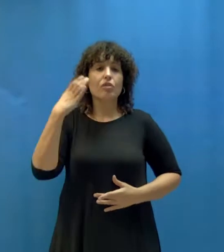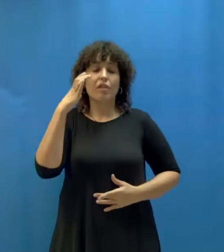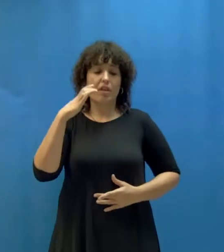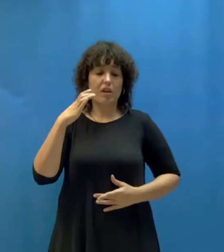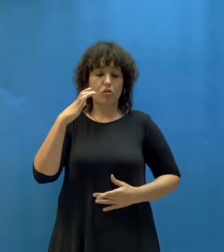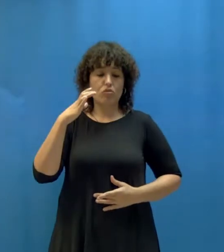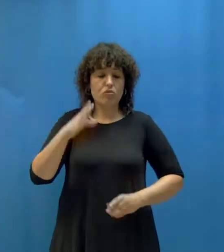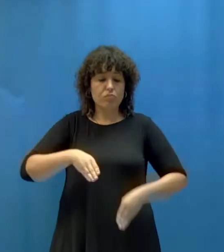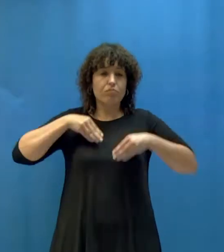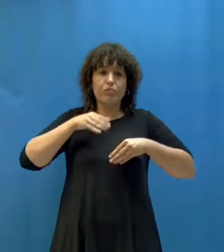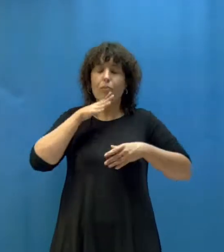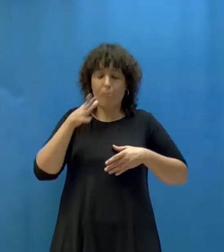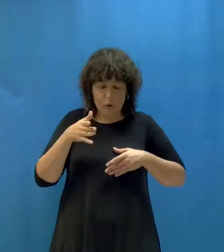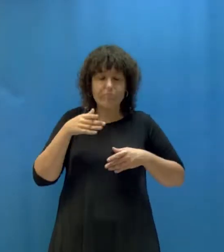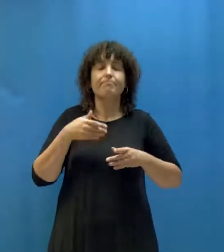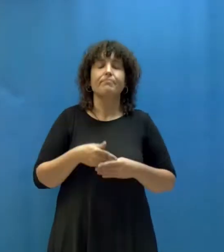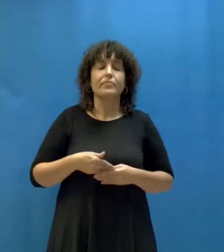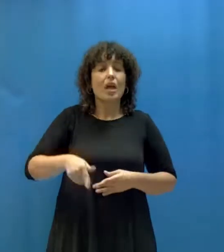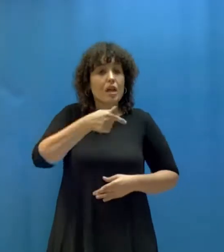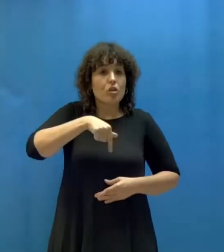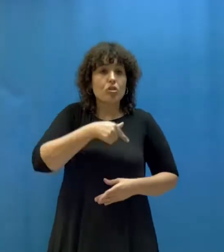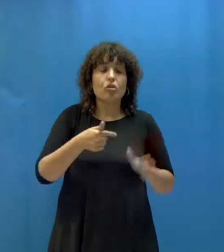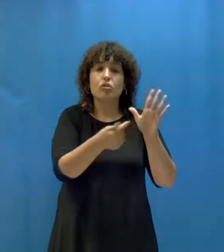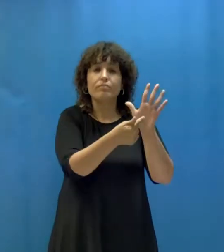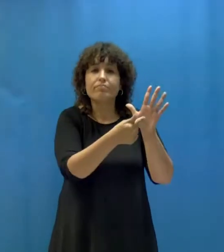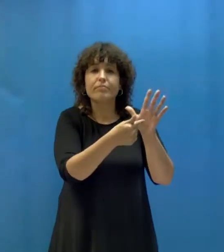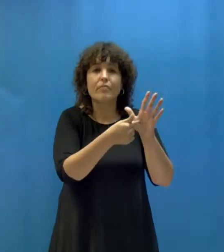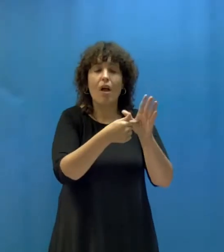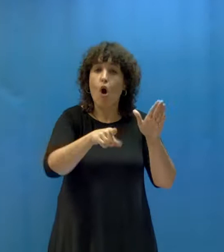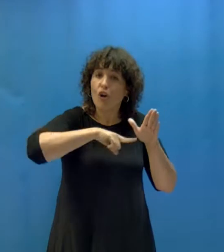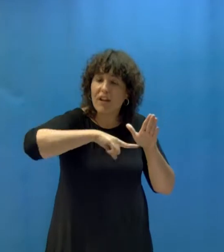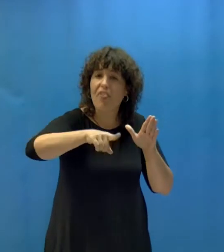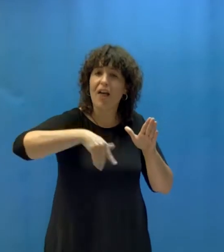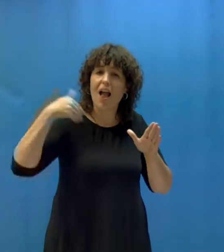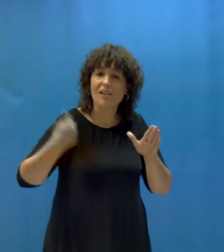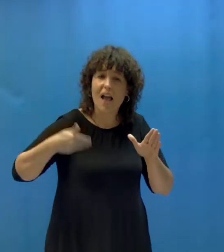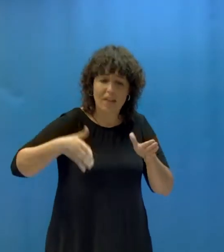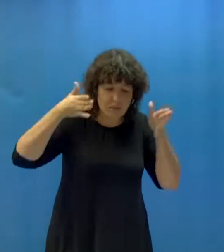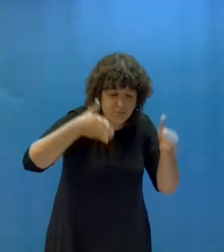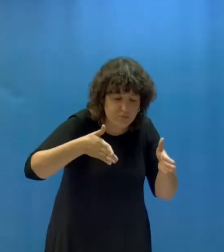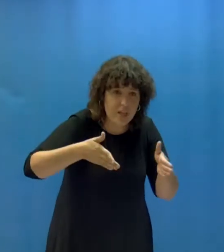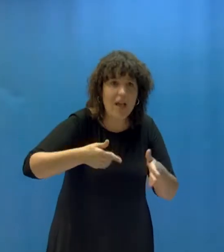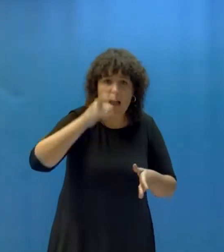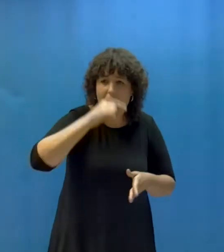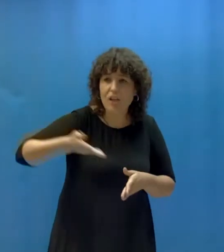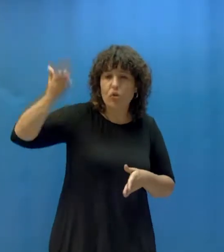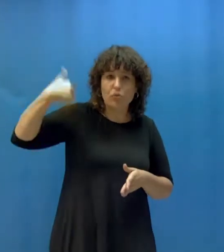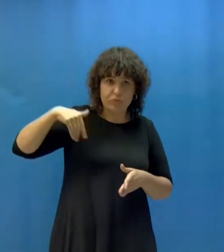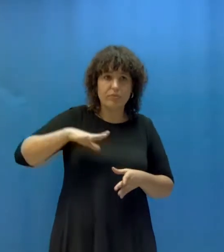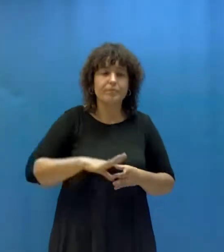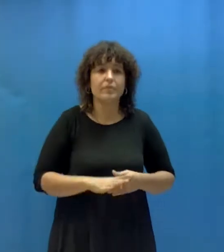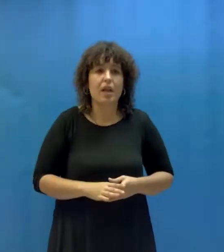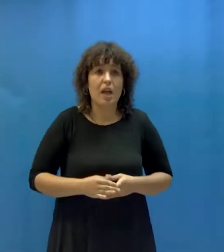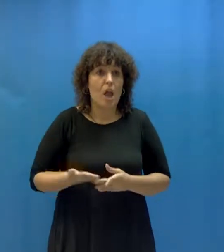lo siguiente. Desde Ciudadanos ya reclamamos que se abordase esta ordenanza hace más de un año, en abril de 2016, cuando presentamos la